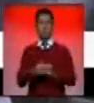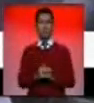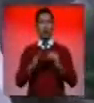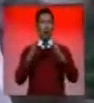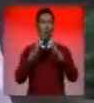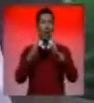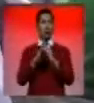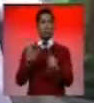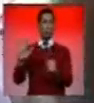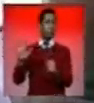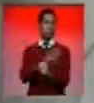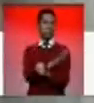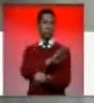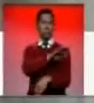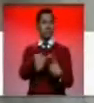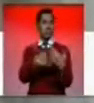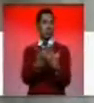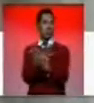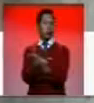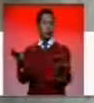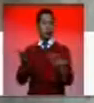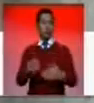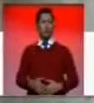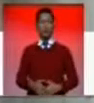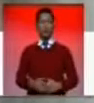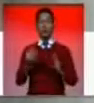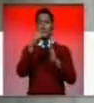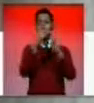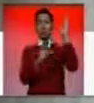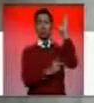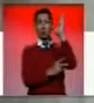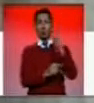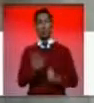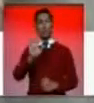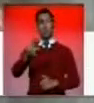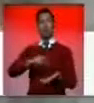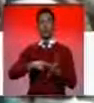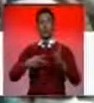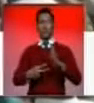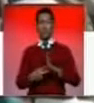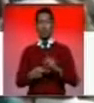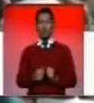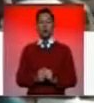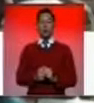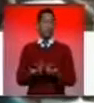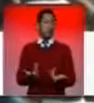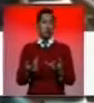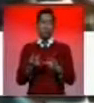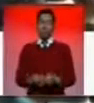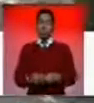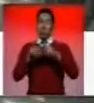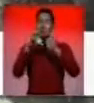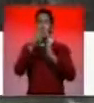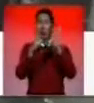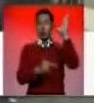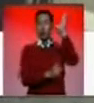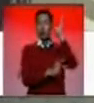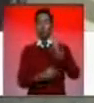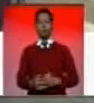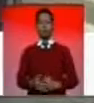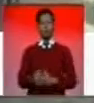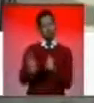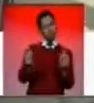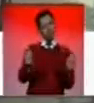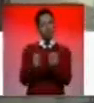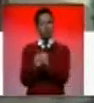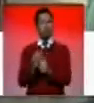vivienda. El programa forma parte de la iniciativa Juntos por Ti, que llevó a cabo Moreno cuando se desempeñaba